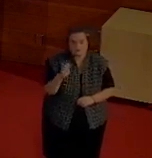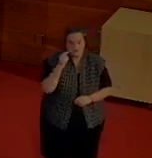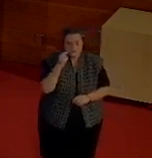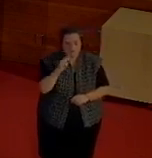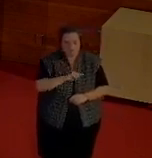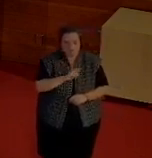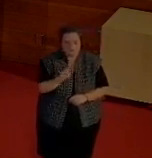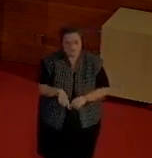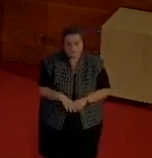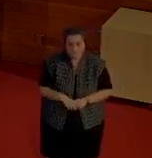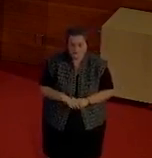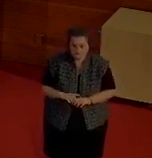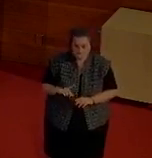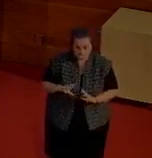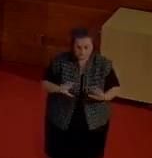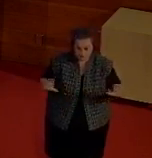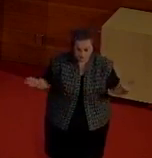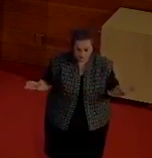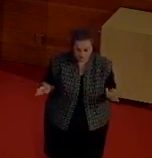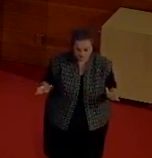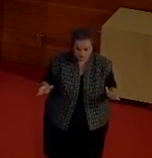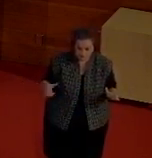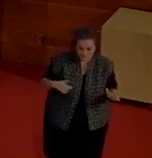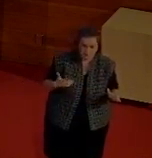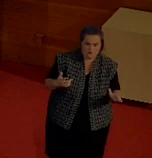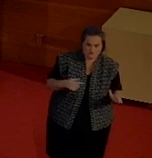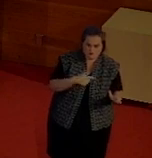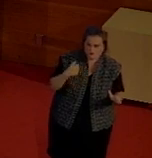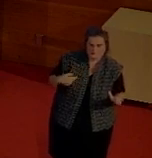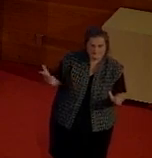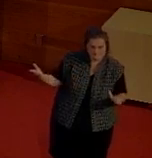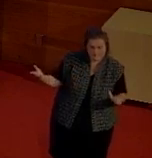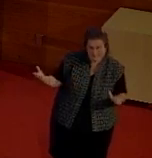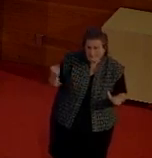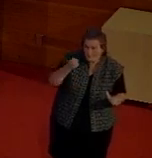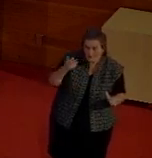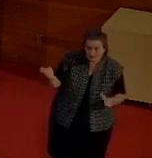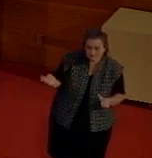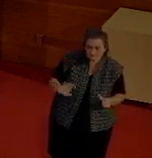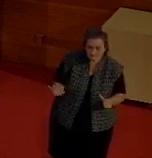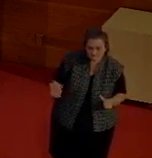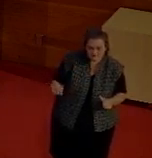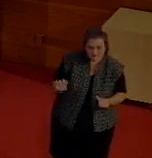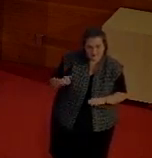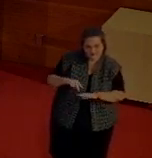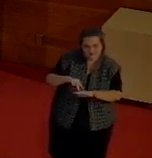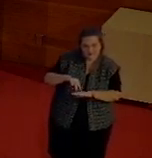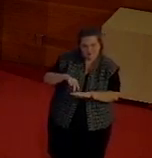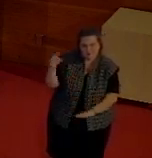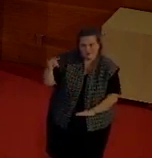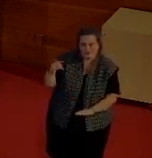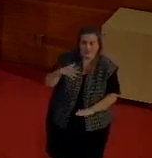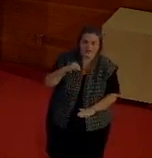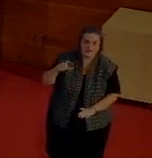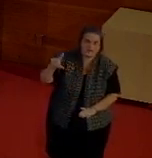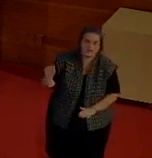haya una idea colectiva de Uy de China no me viene nada bueno Más allá de que tecnológicamente me pueda vender un cacharro que es más